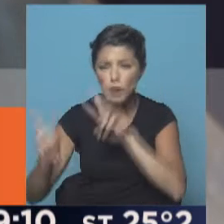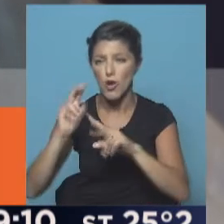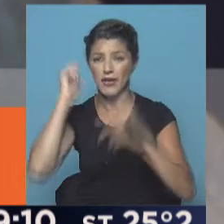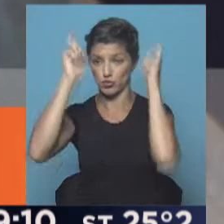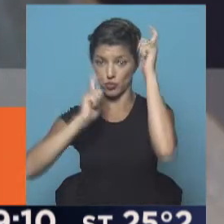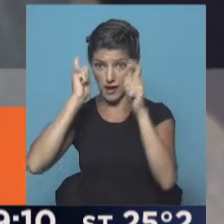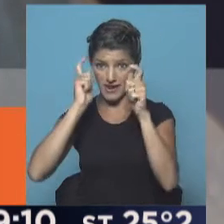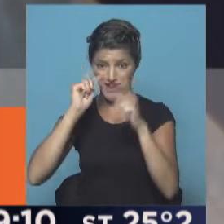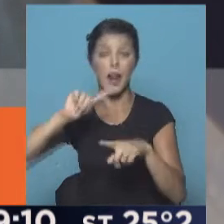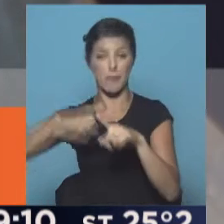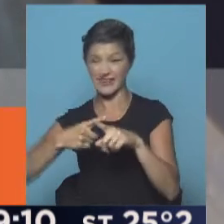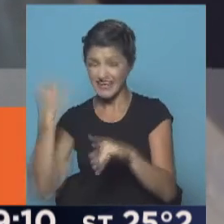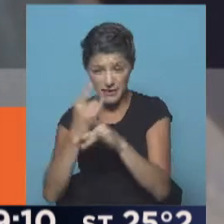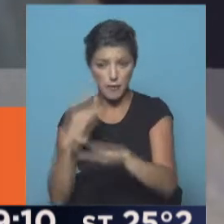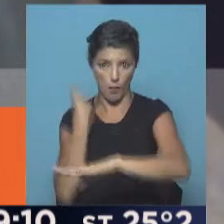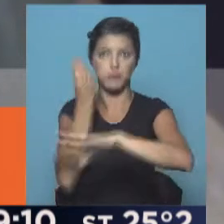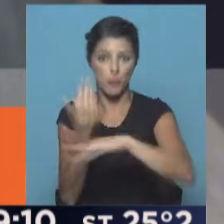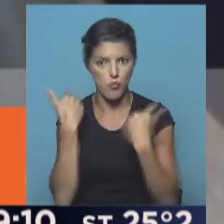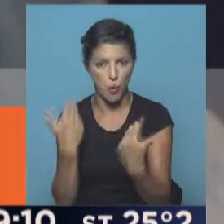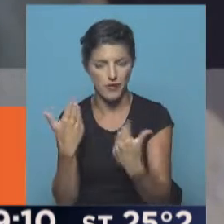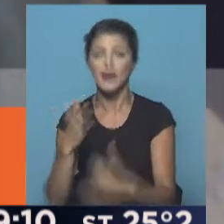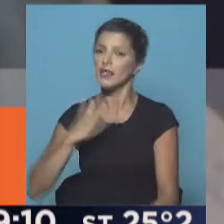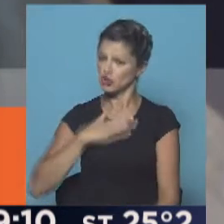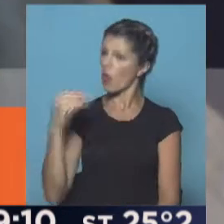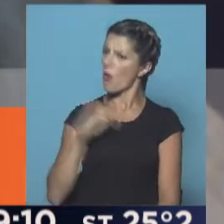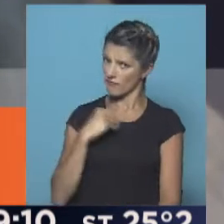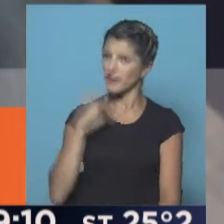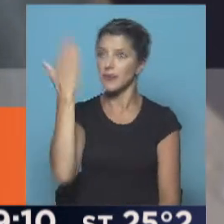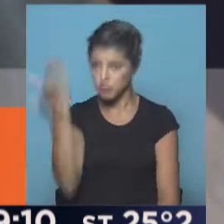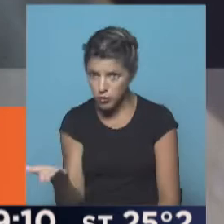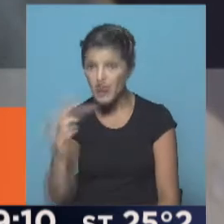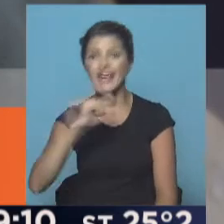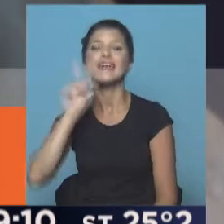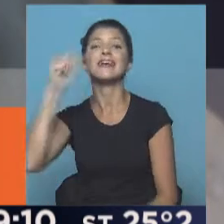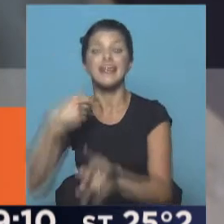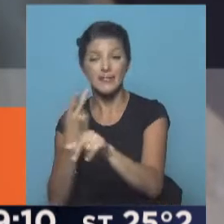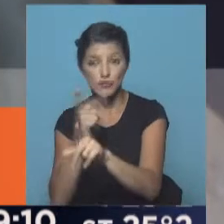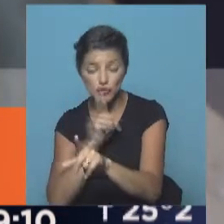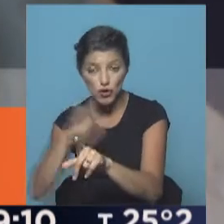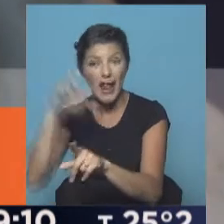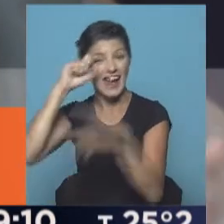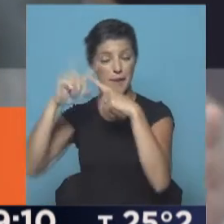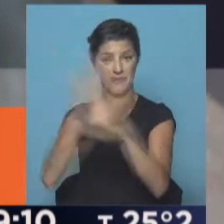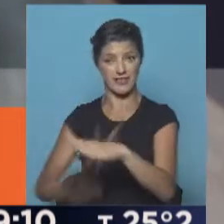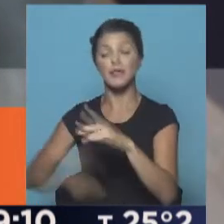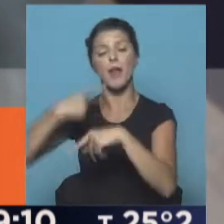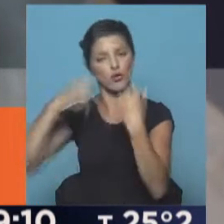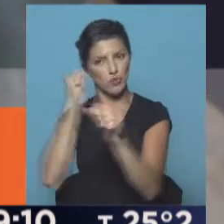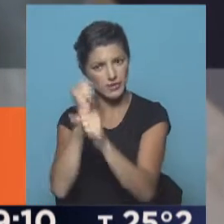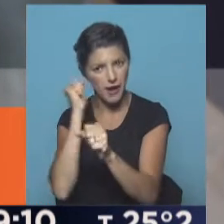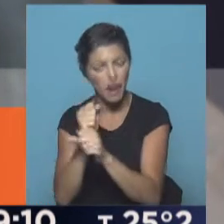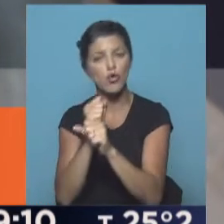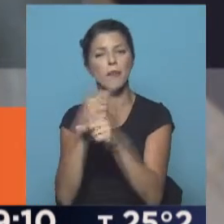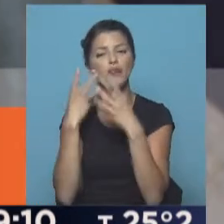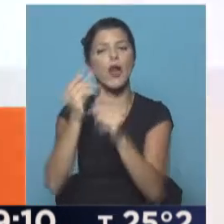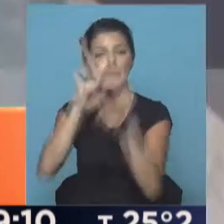me siento confiado de que ella y el presidente Clinton van a seguir haciendo un gran trabajo por las personas aquí en Estados Unidos y en